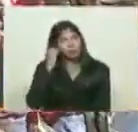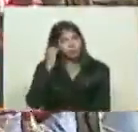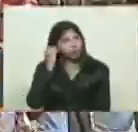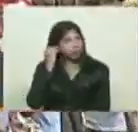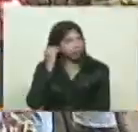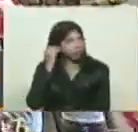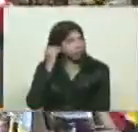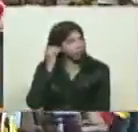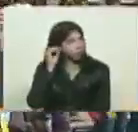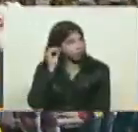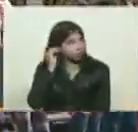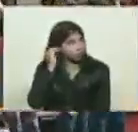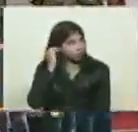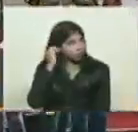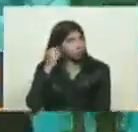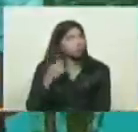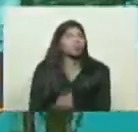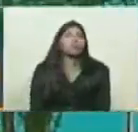venceremos.